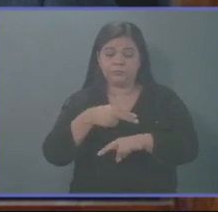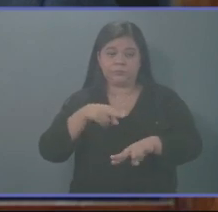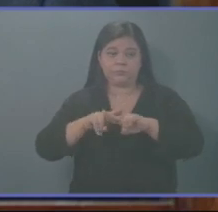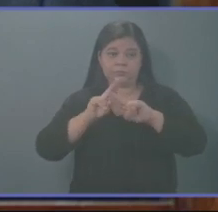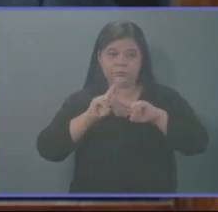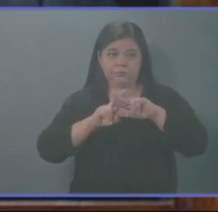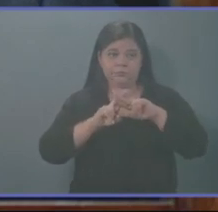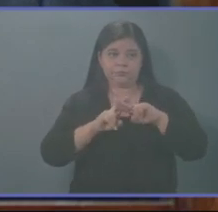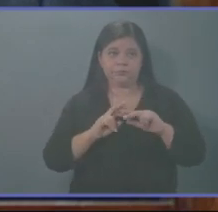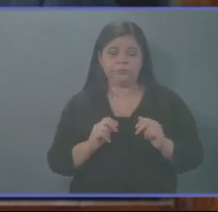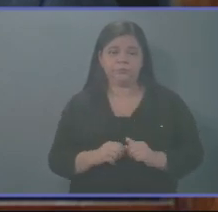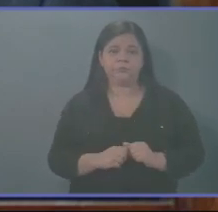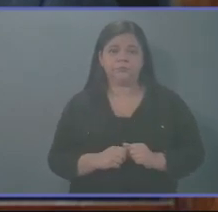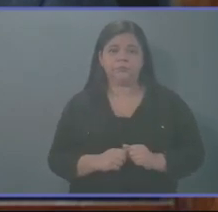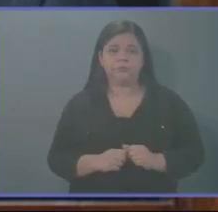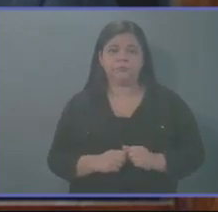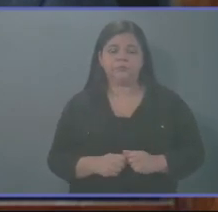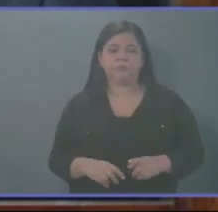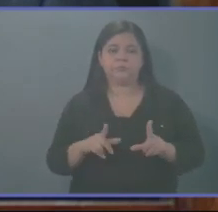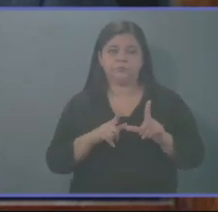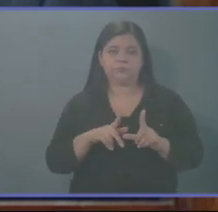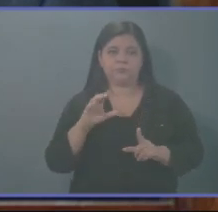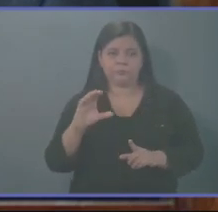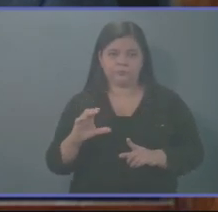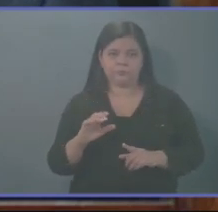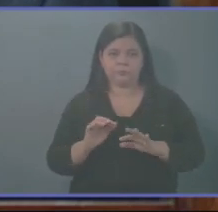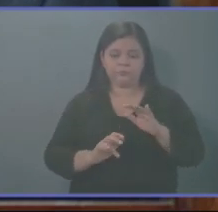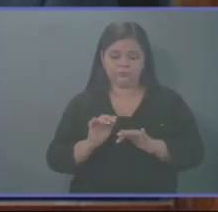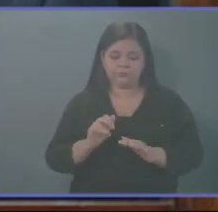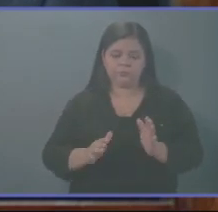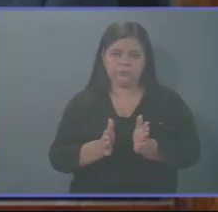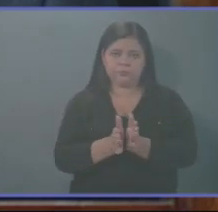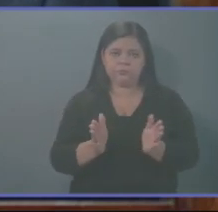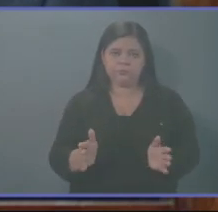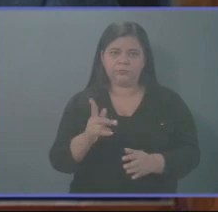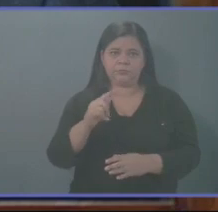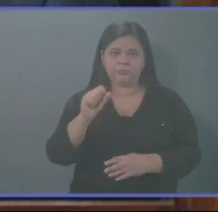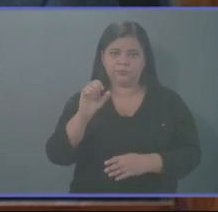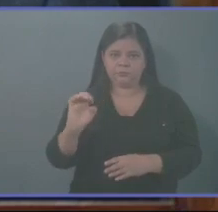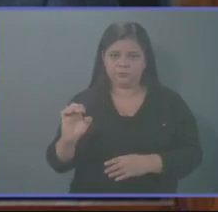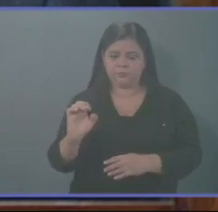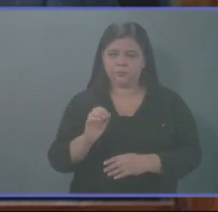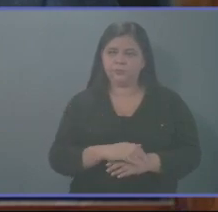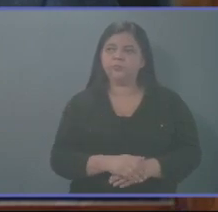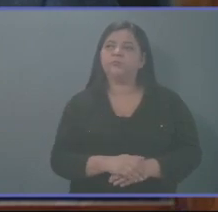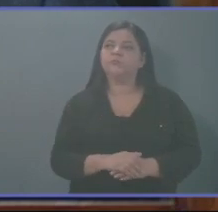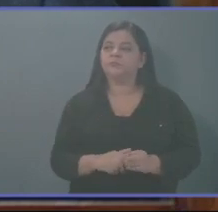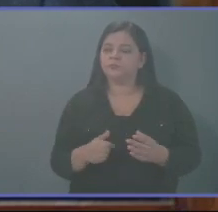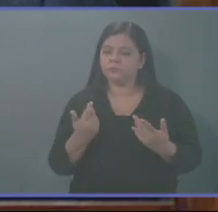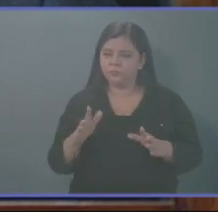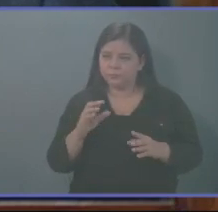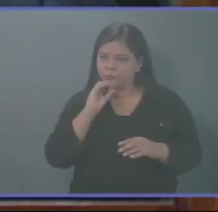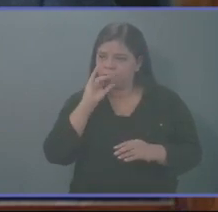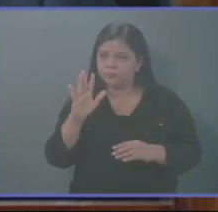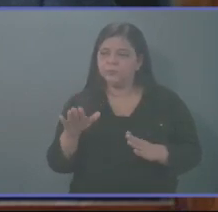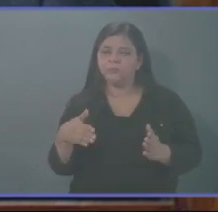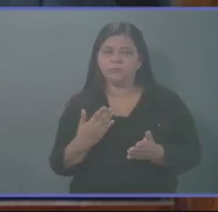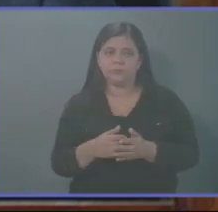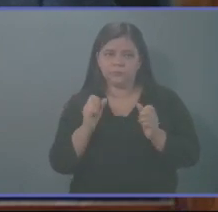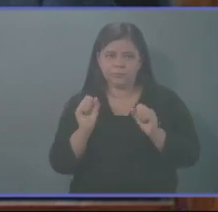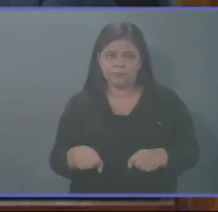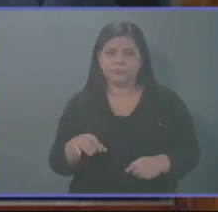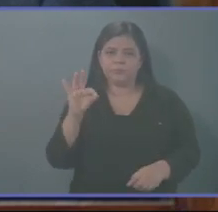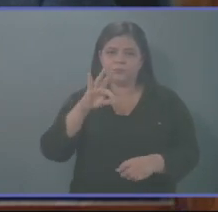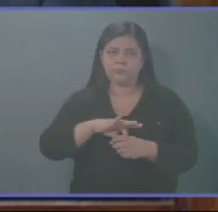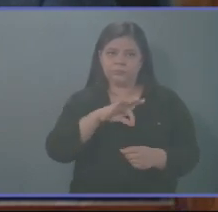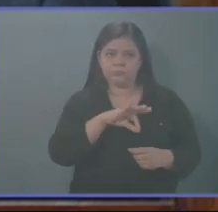Arena. C. Secretario General del Tribunal Supremo Electoral, en la cual hace constar de que se realizaron